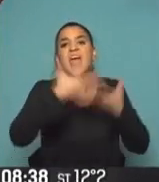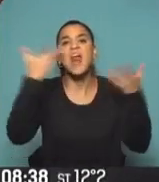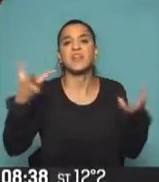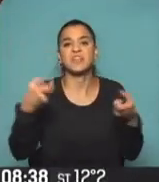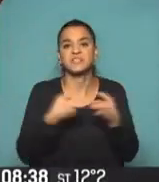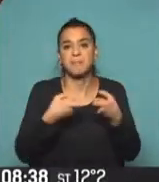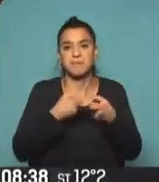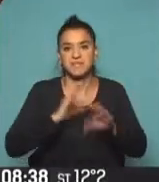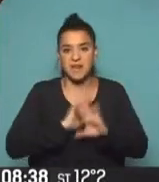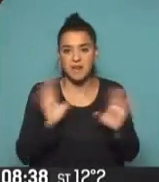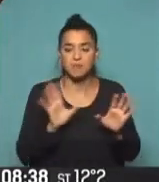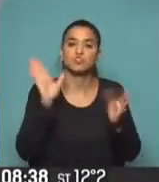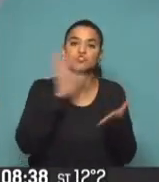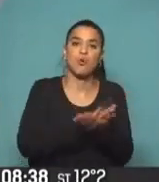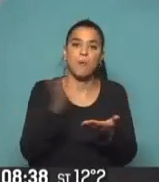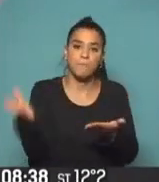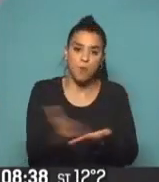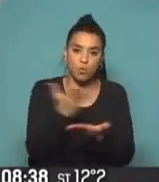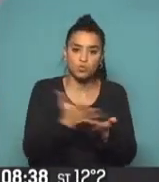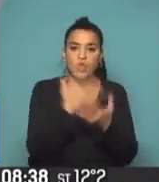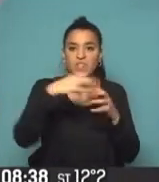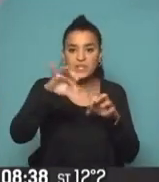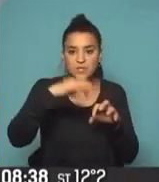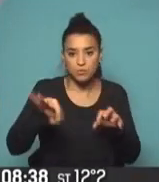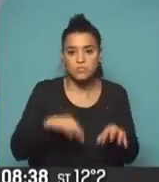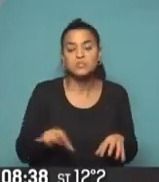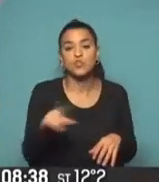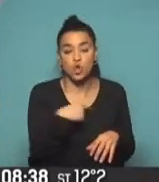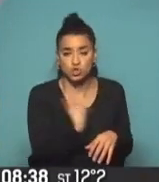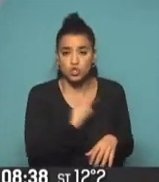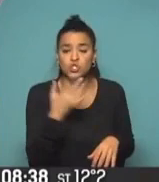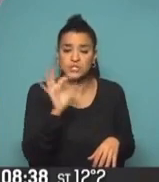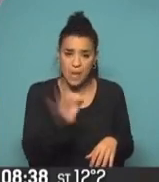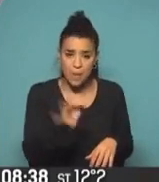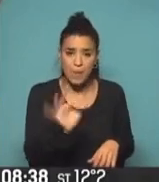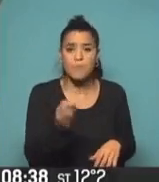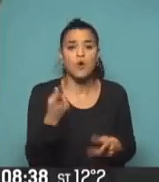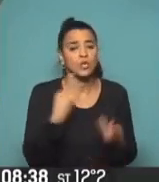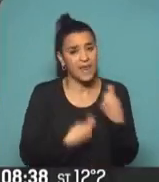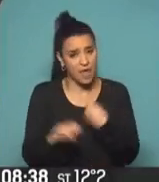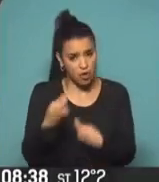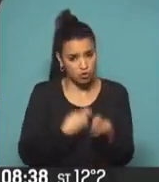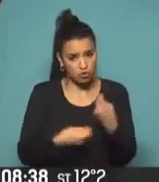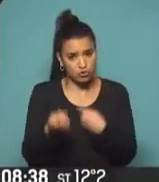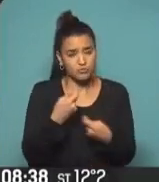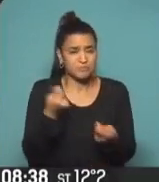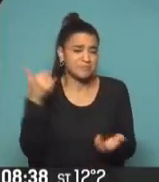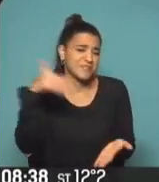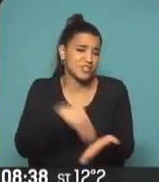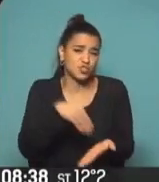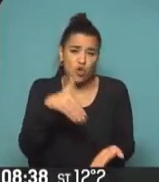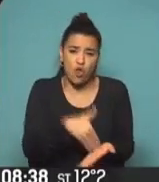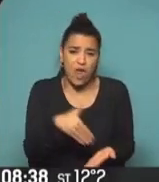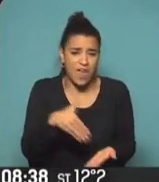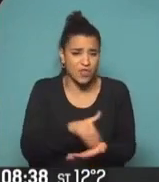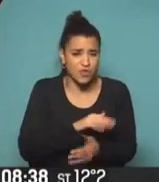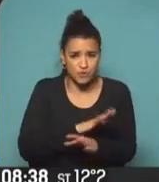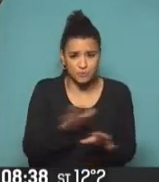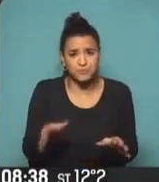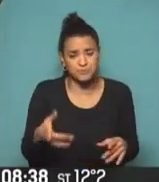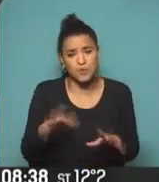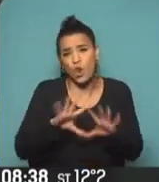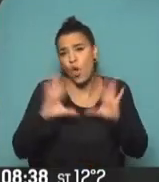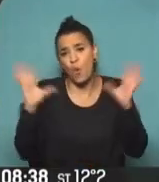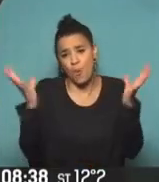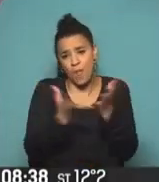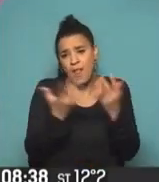el tema de la producción y la distribución sabemos que es un negocio millonario alcalá a escala global